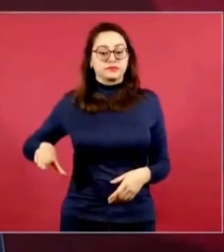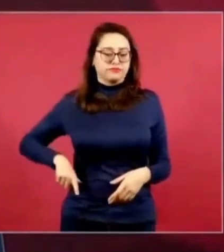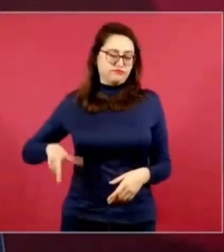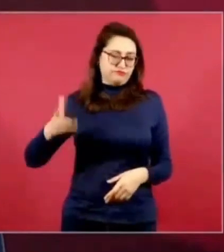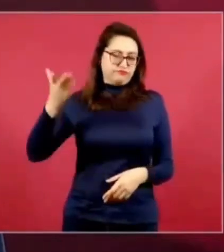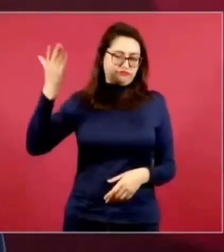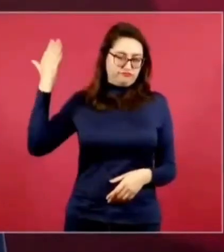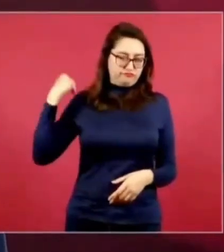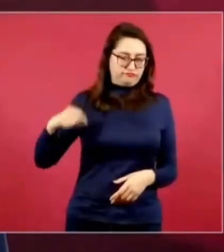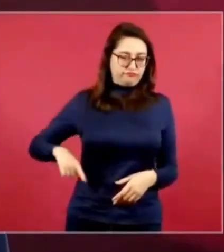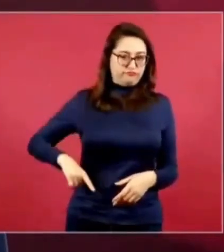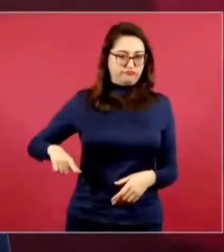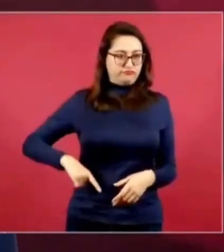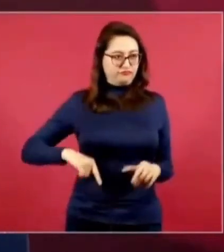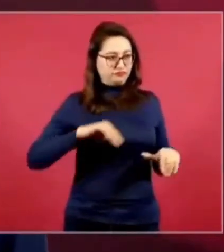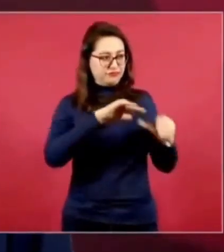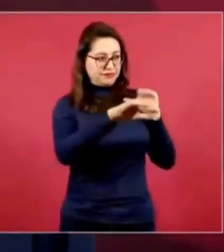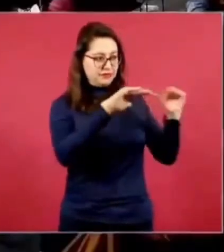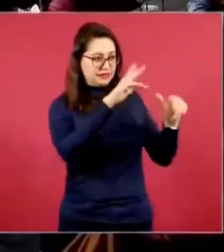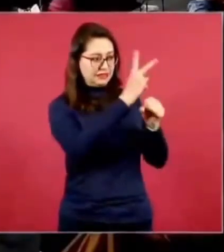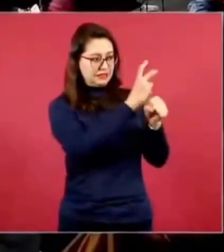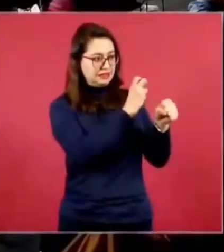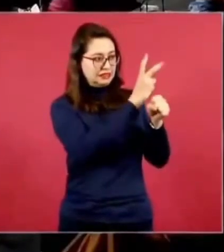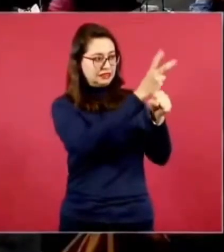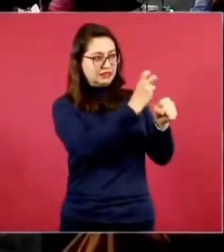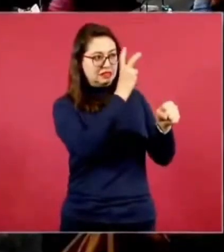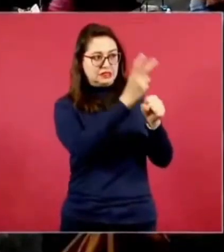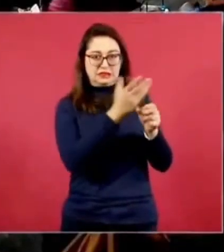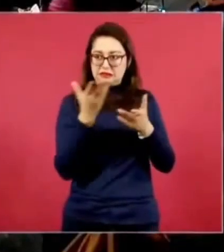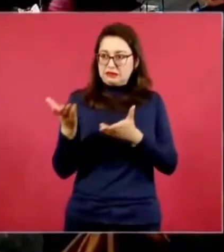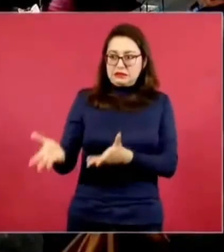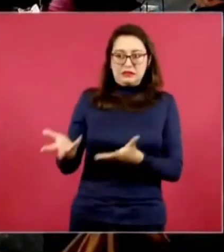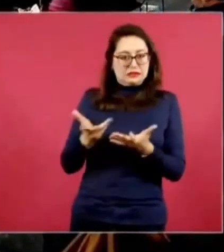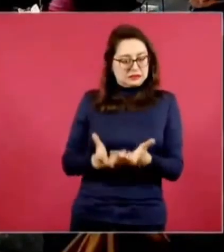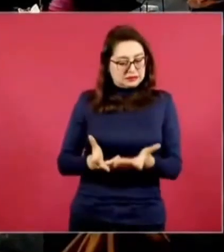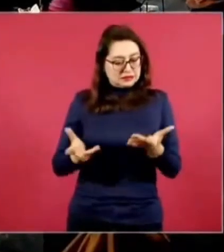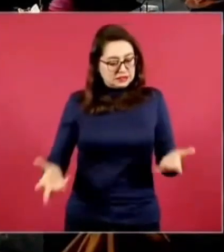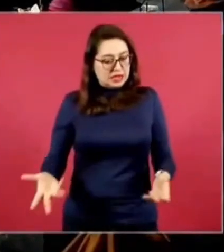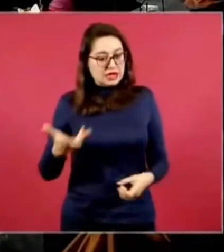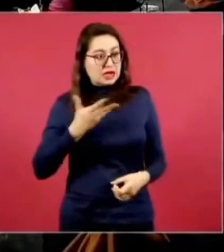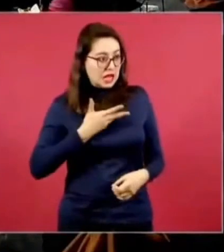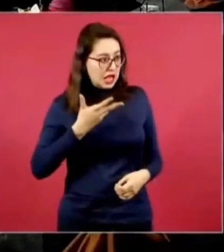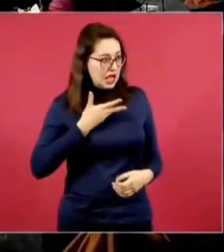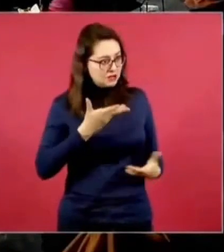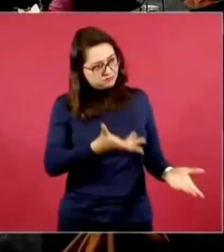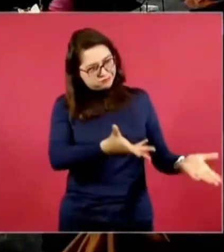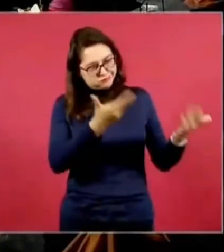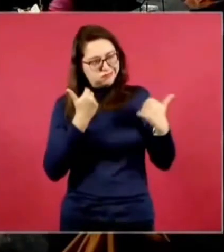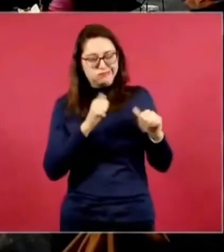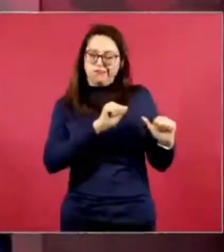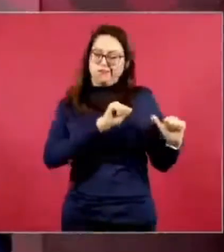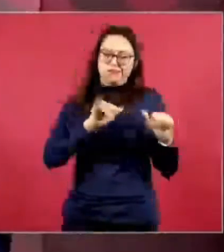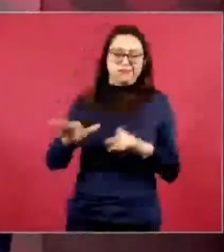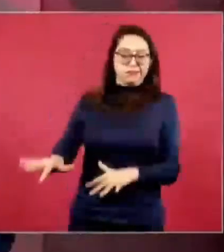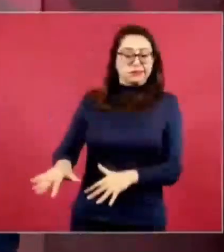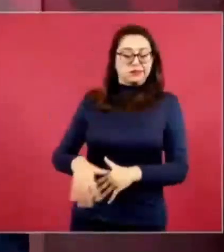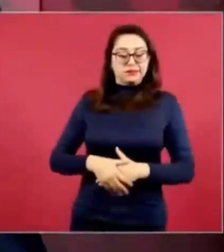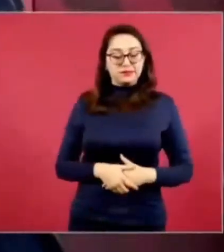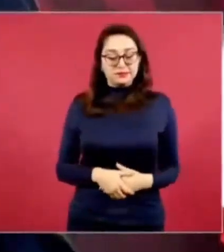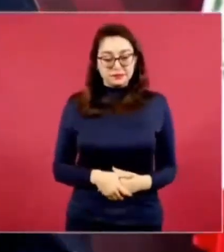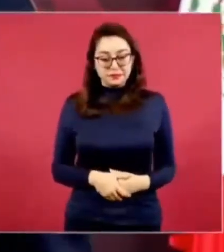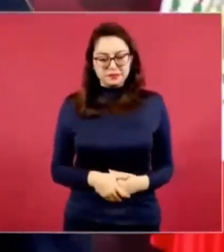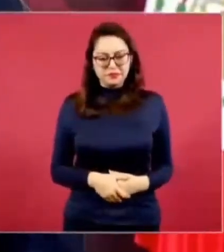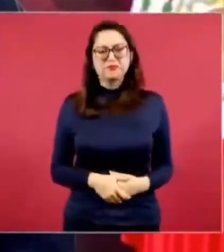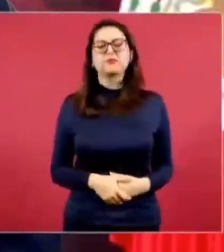gente era mucha tierra y poca gente Entonces